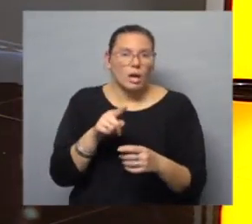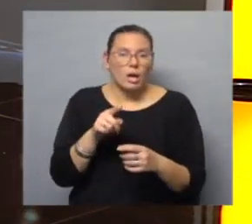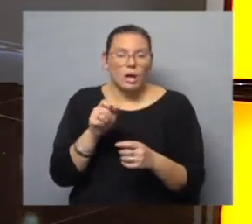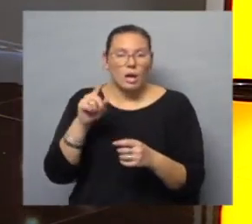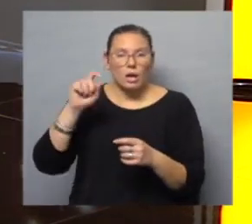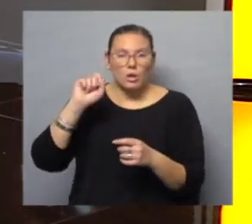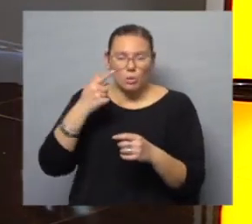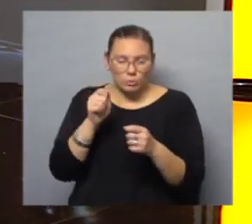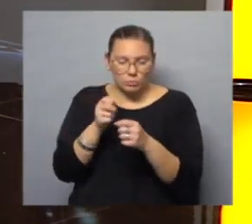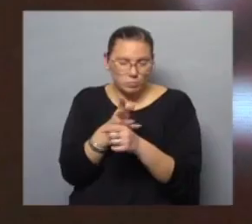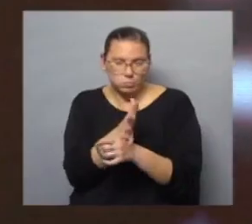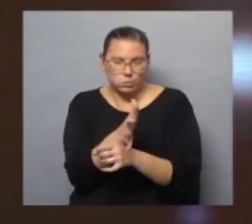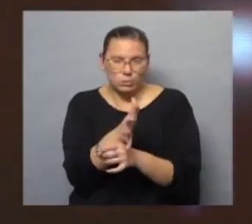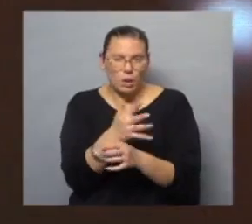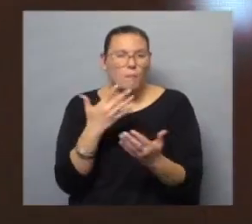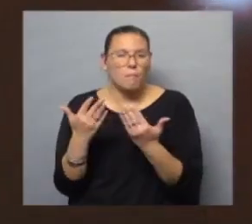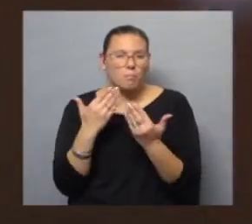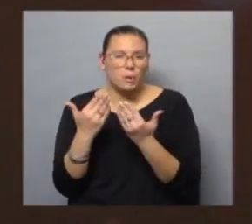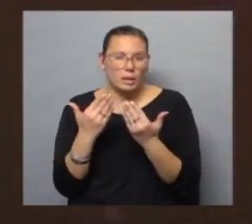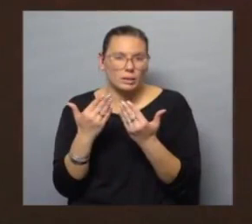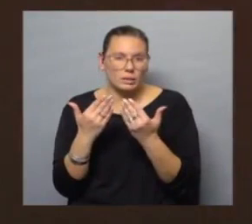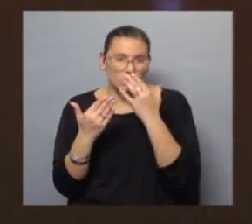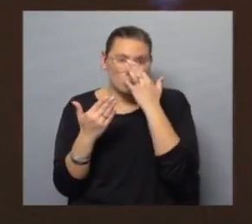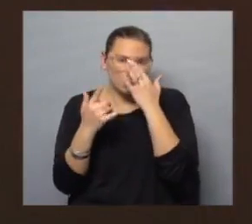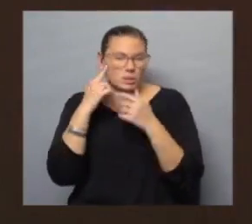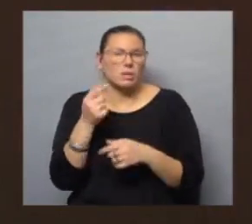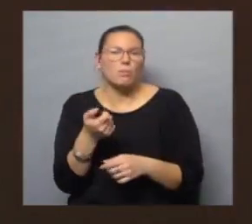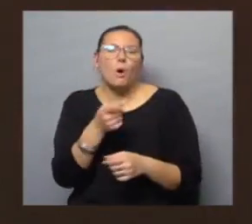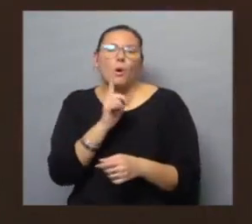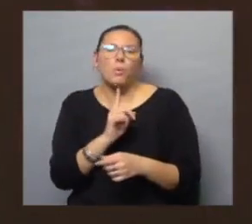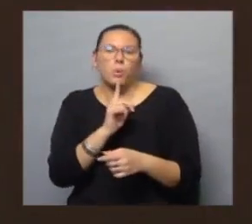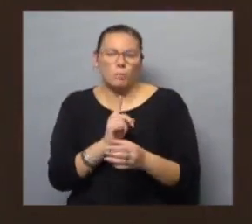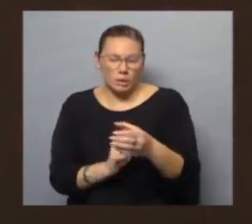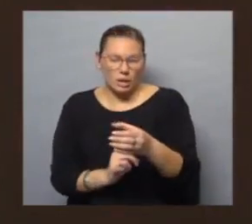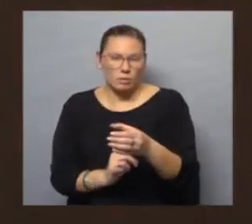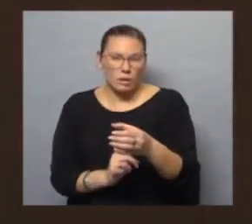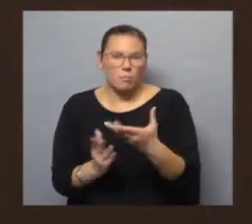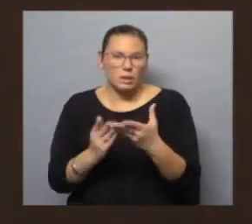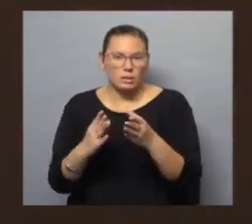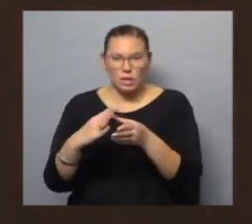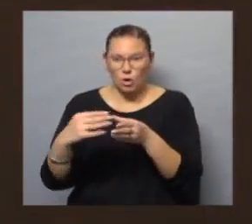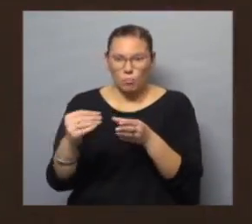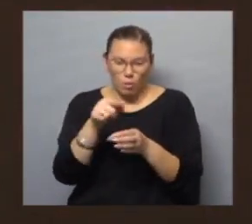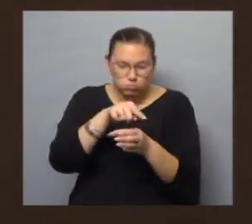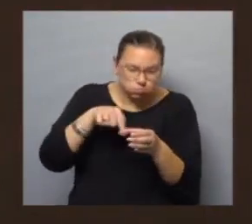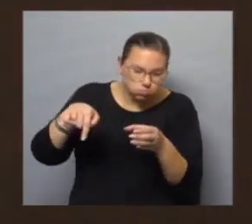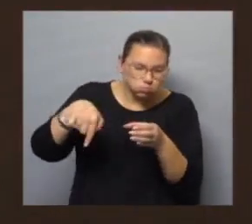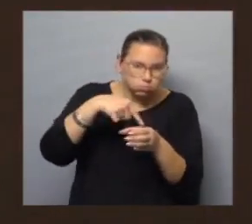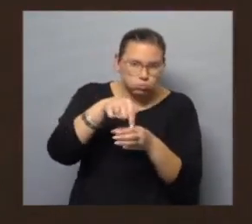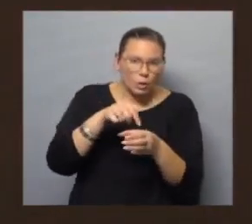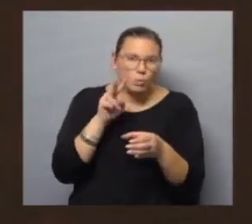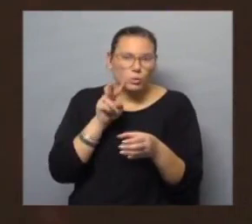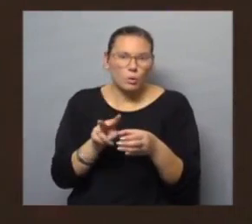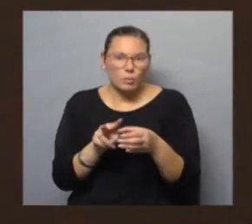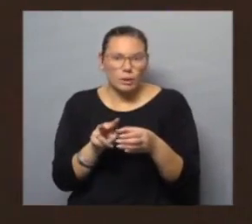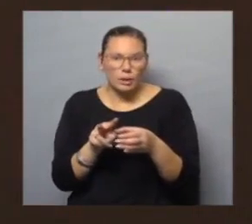distorsionada por ese vaso y que aparece como que la luz, si pensamos una vela, aparece como copiada en los extremos, digamos, y uno ve el